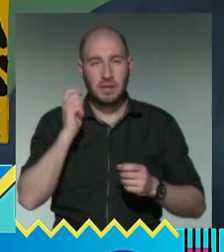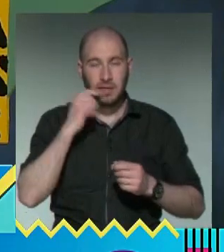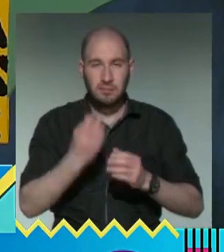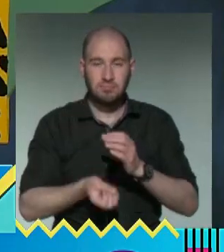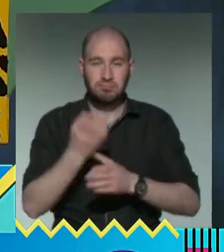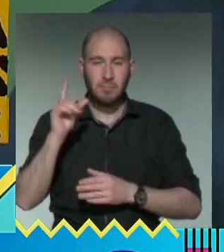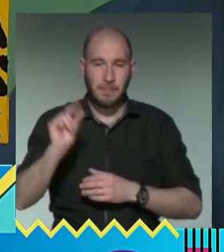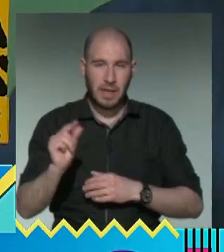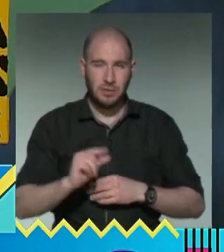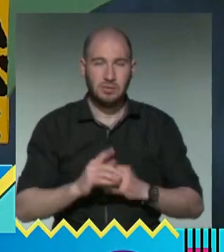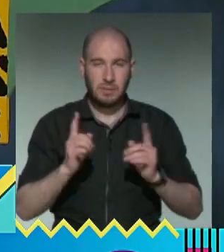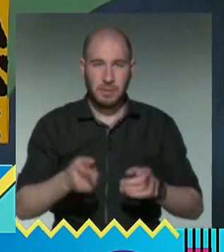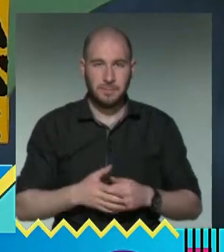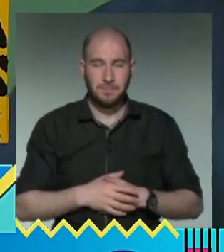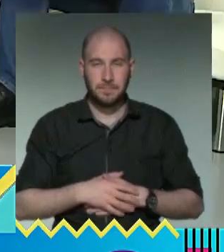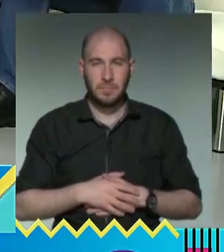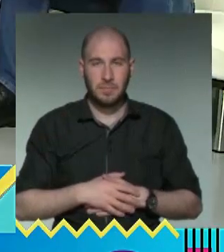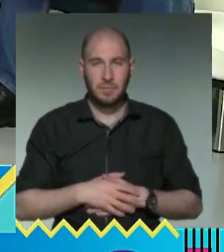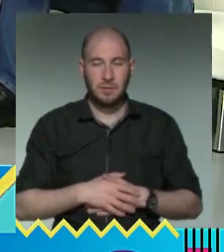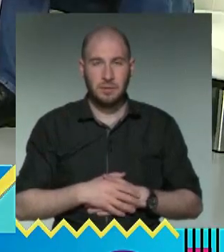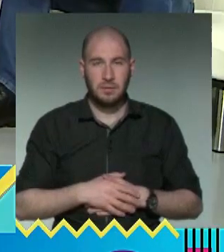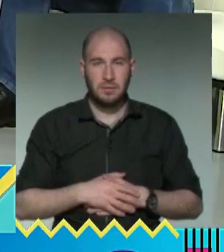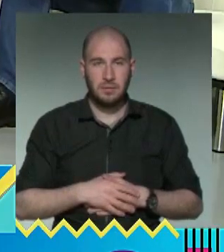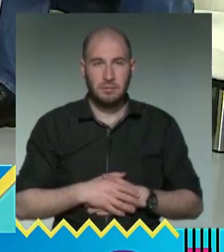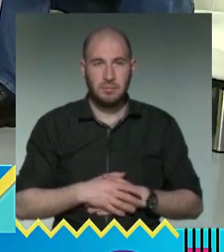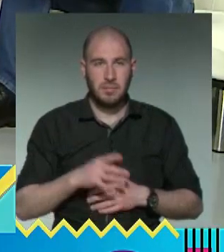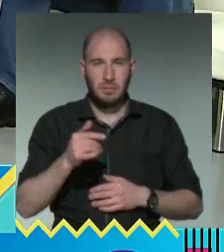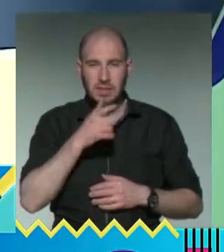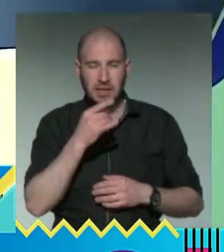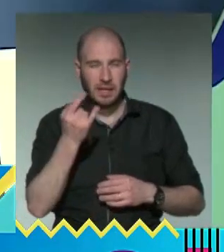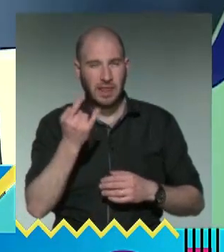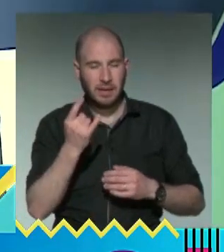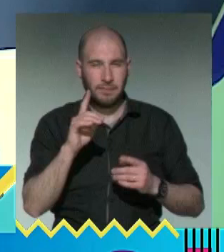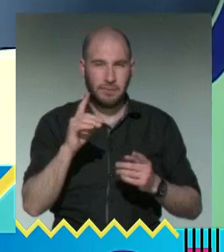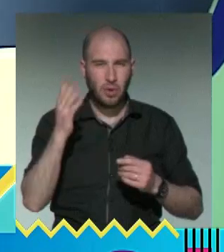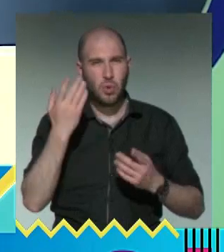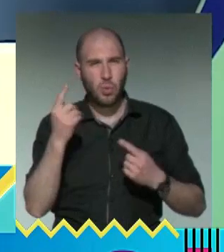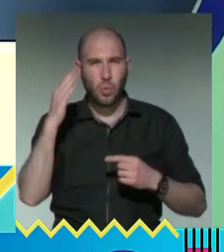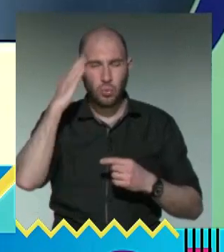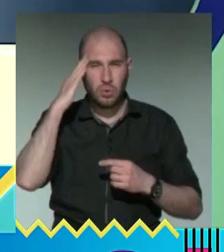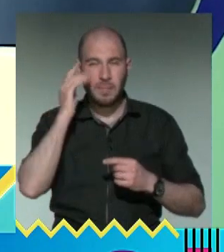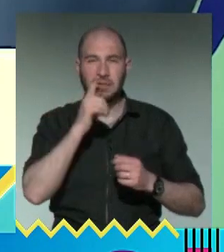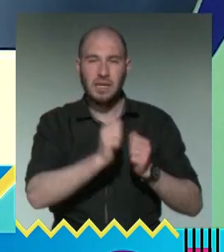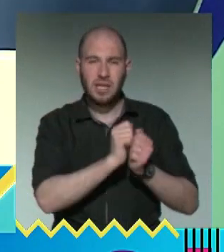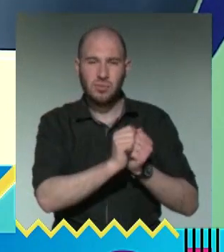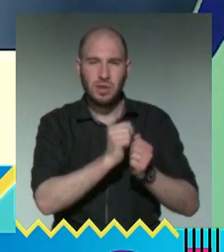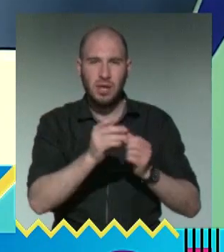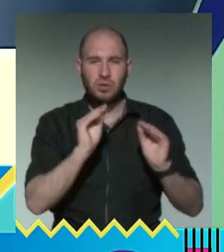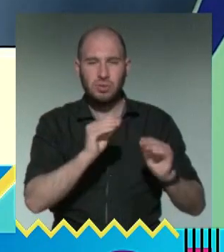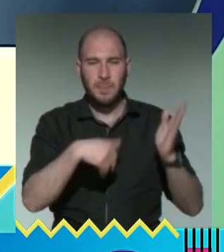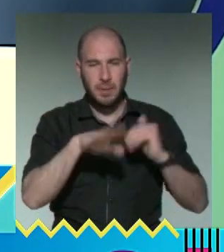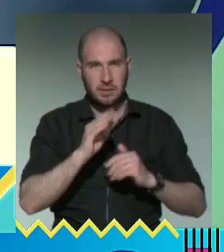se emite menos gases de efecto invernadero. Y hay un, no diría mito, pero hay como una cultura de creer que la industria es la que más